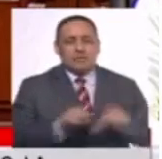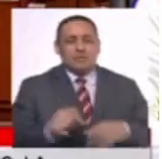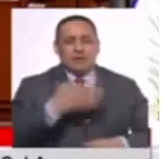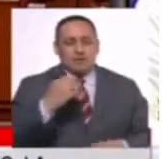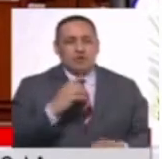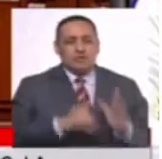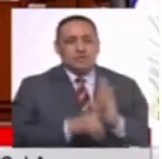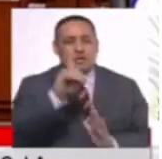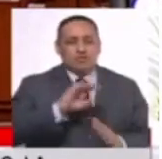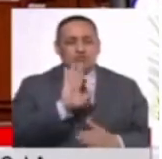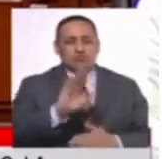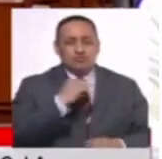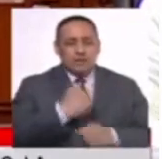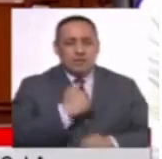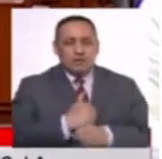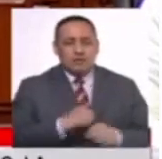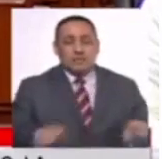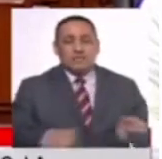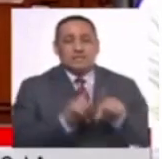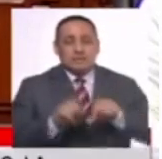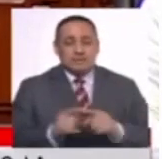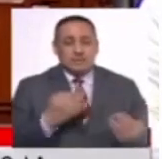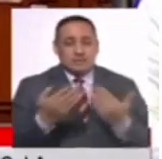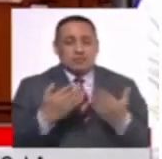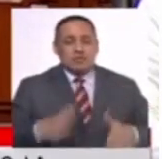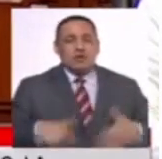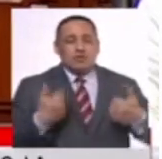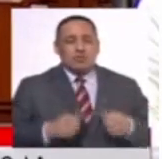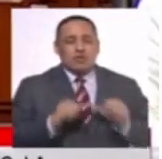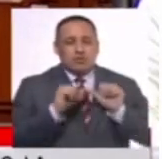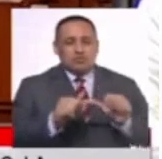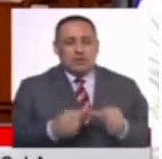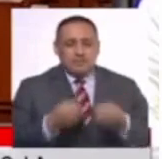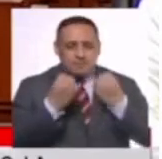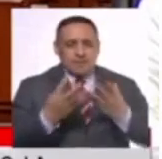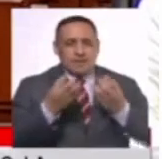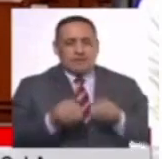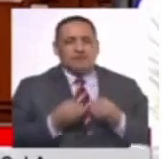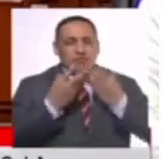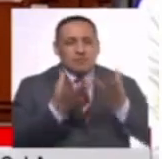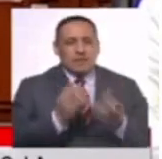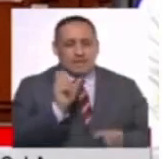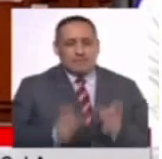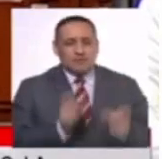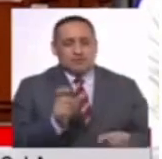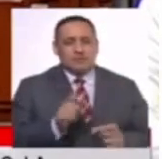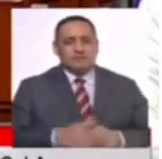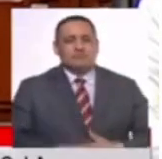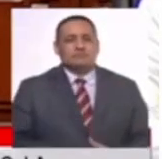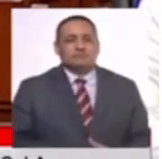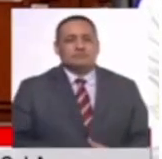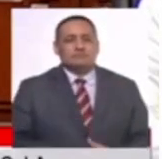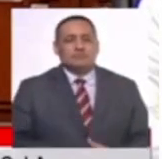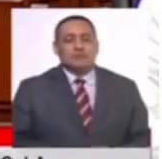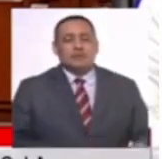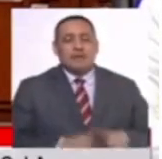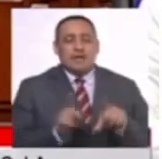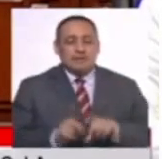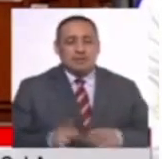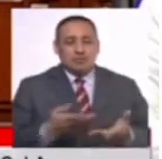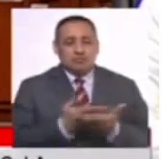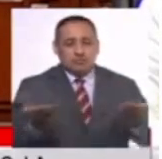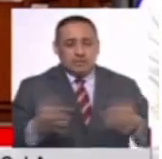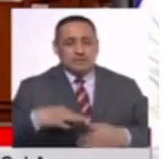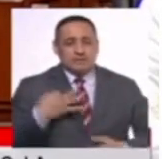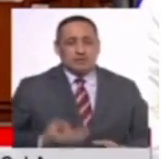mejor desarrollo de sus tareas y de este modo puedan mantener bien informada a la población. Asimismo,